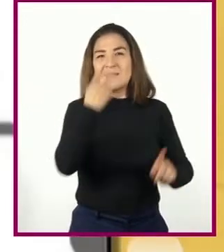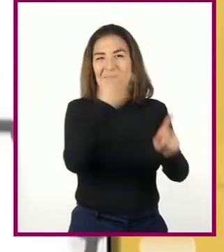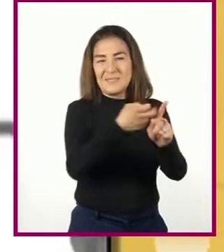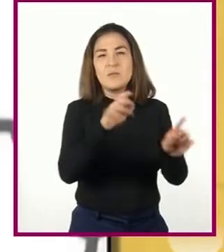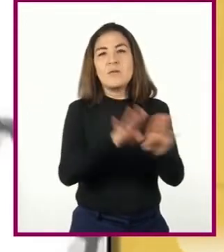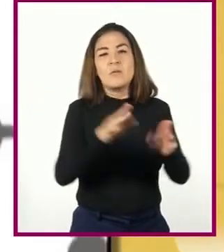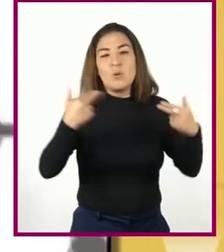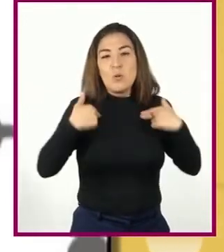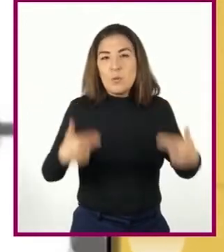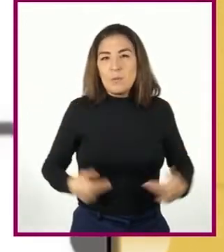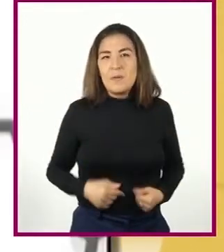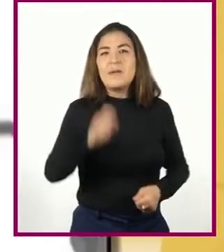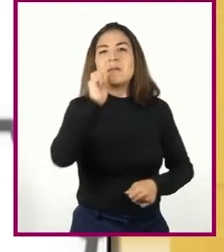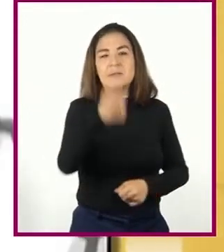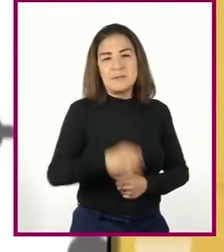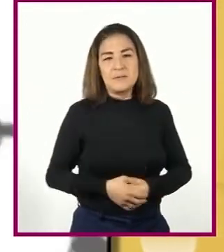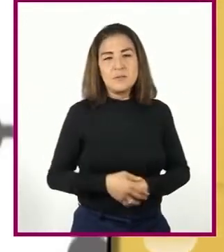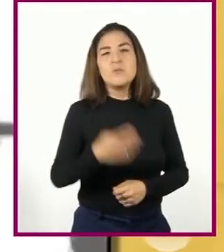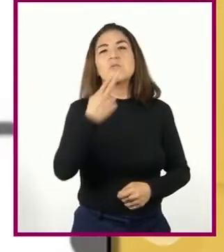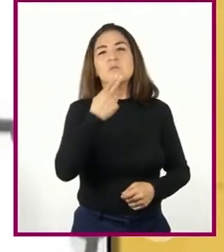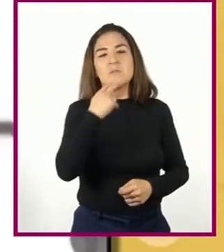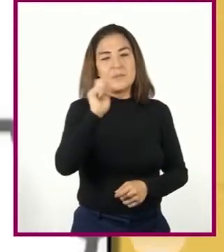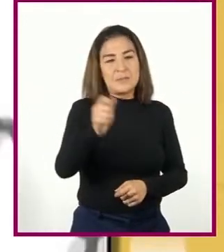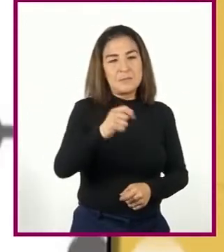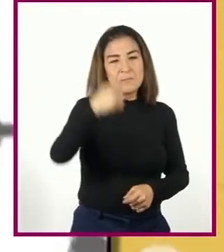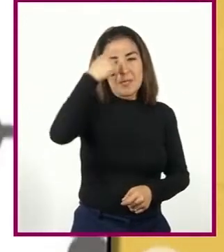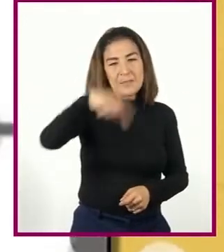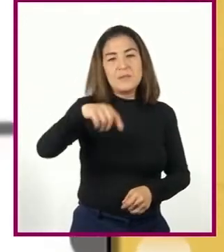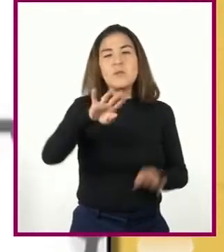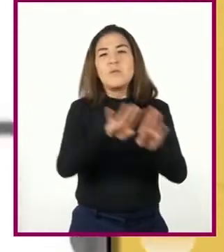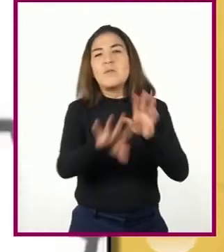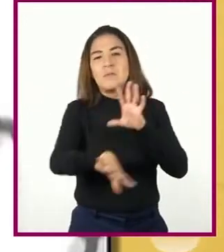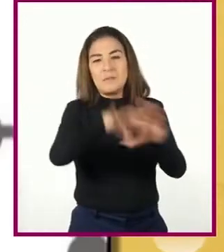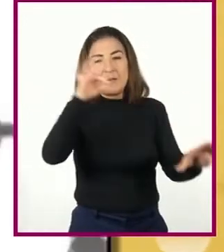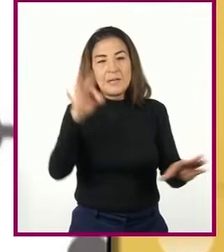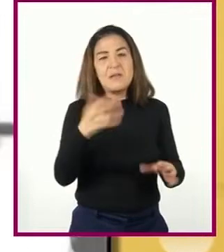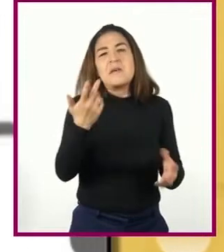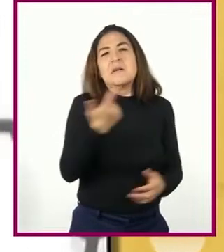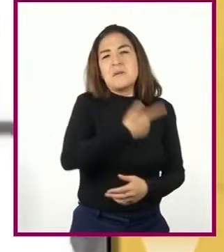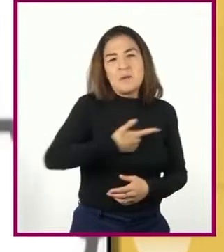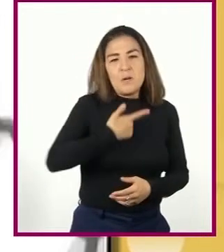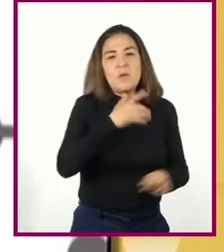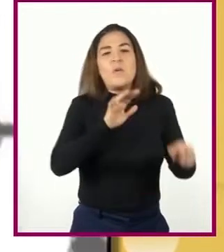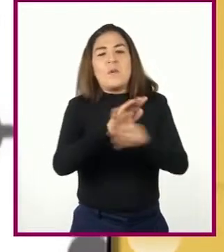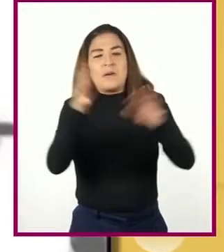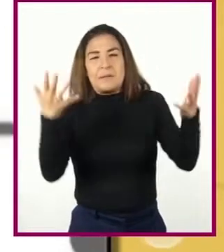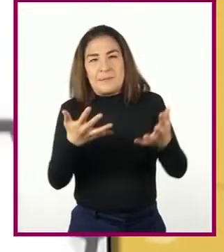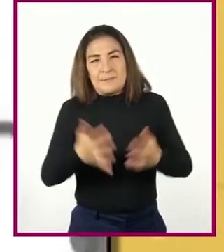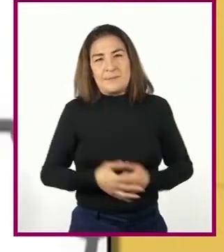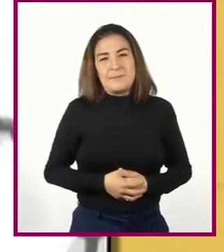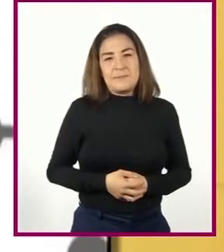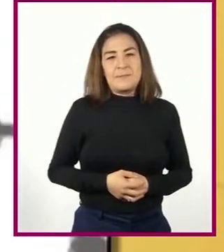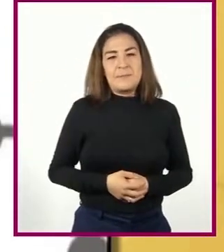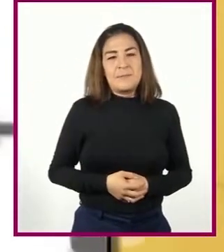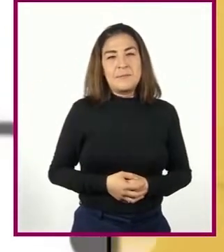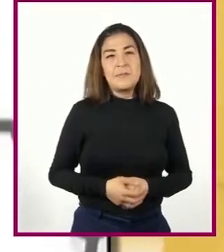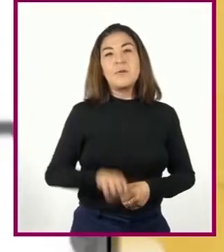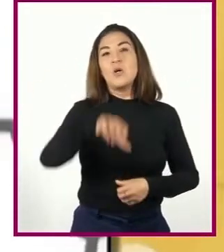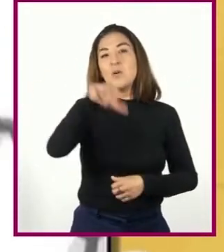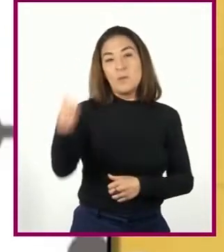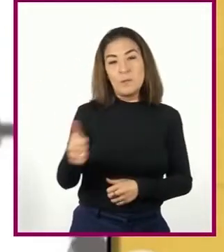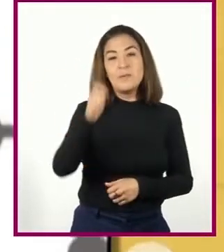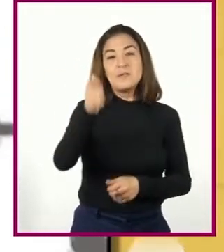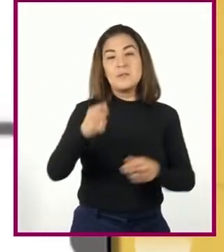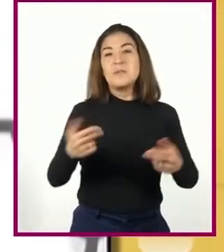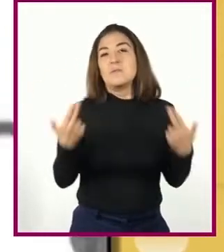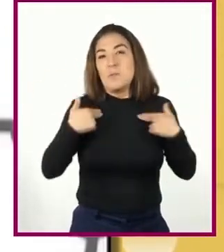seres humanos es la capacidad de usar nuestra libertad para elegir lo que deseamos o lo que vamos a hacer. A diferencia de otros